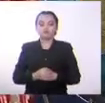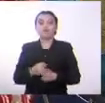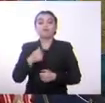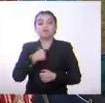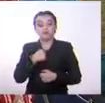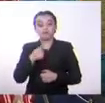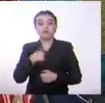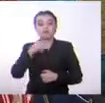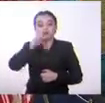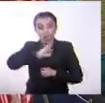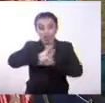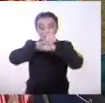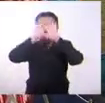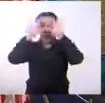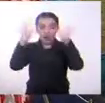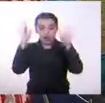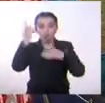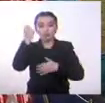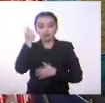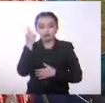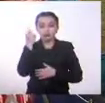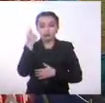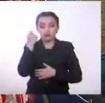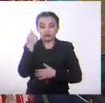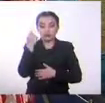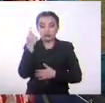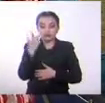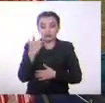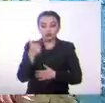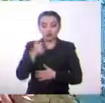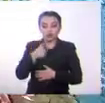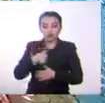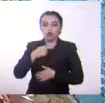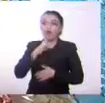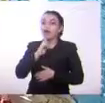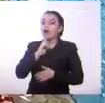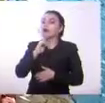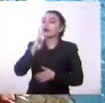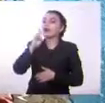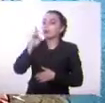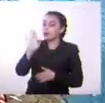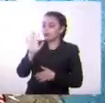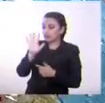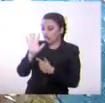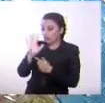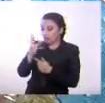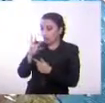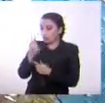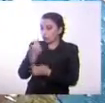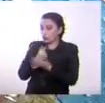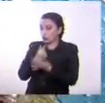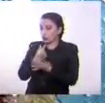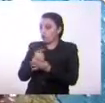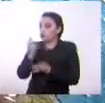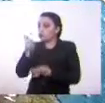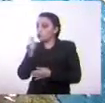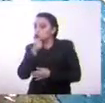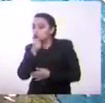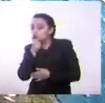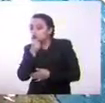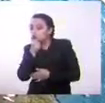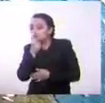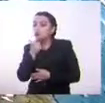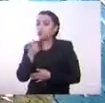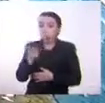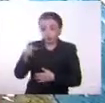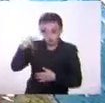claro. Les voy a hacer llegar a los chicos de quinto grado todas las respuestas que tú me has ayudado en